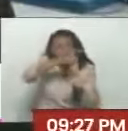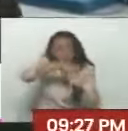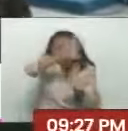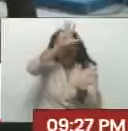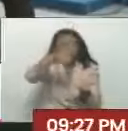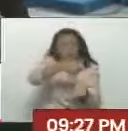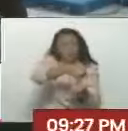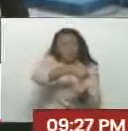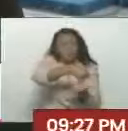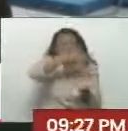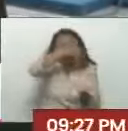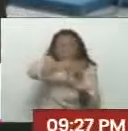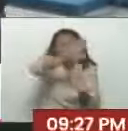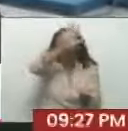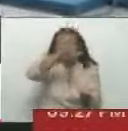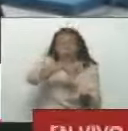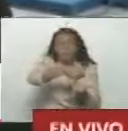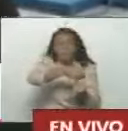¡Fuera, Pataruco!